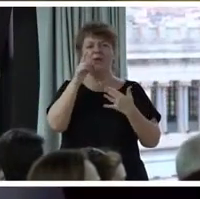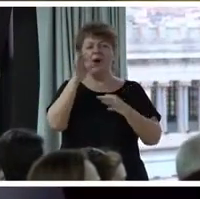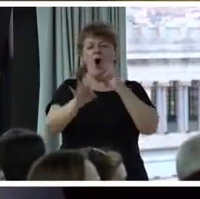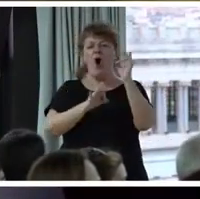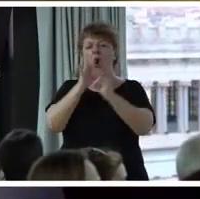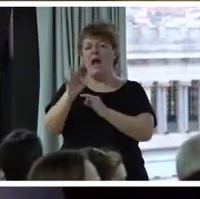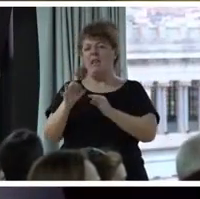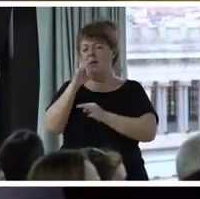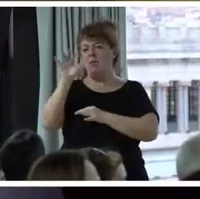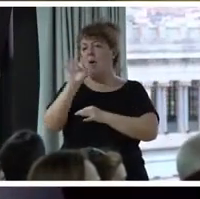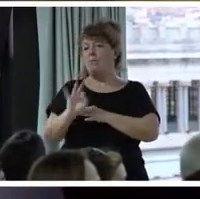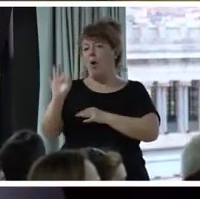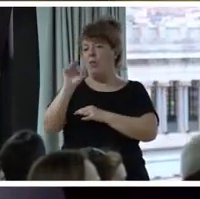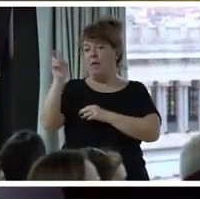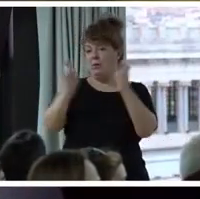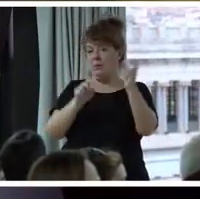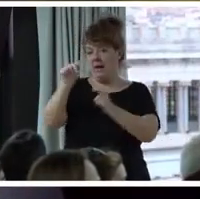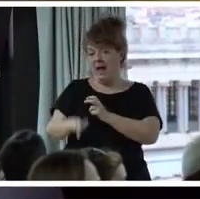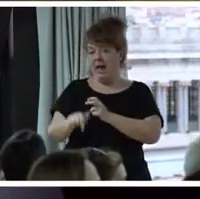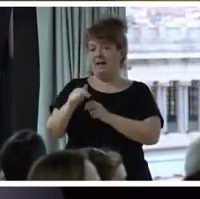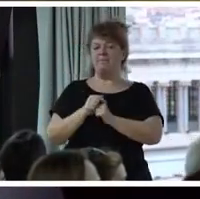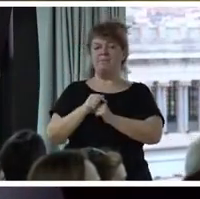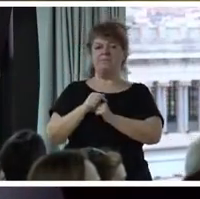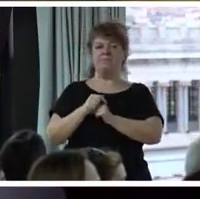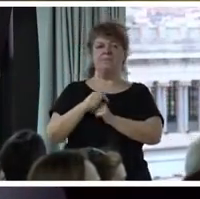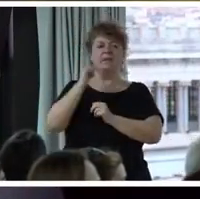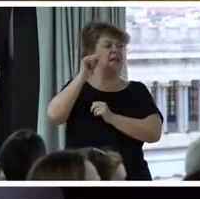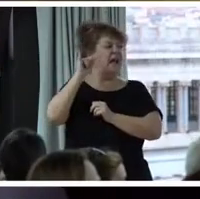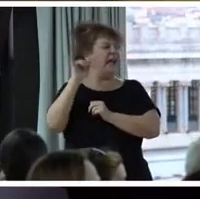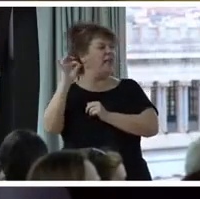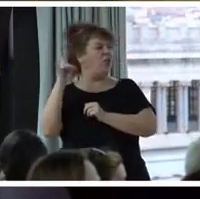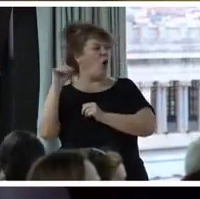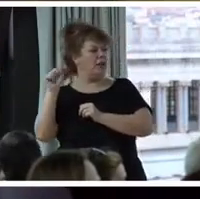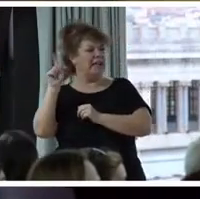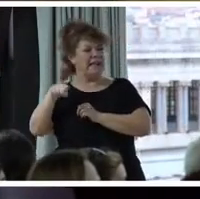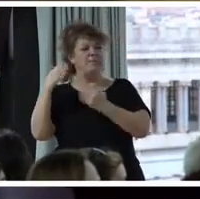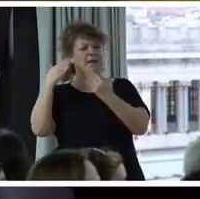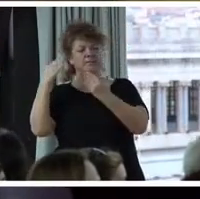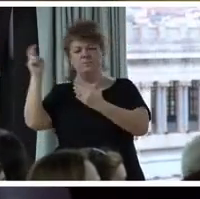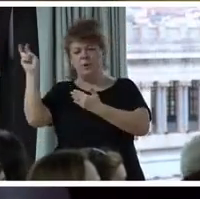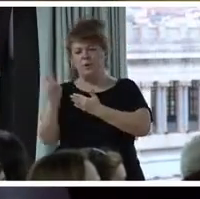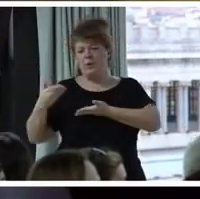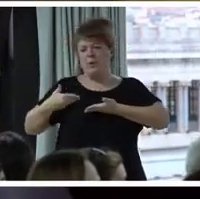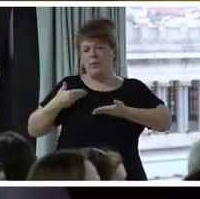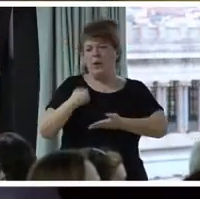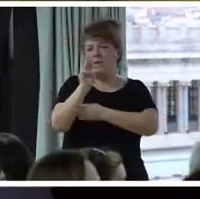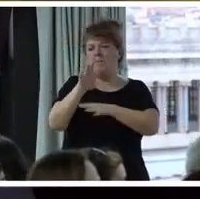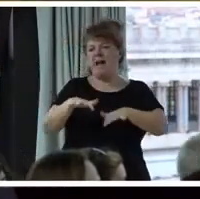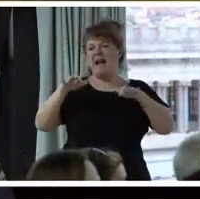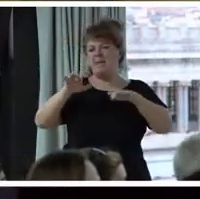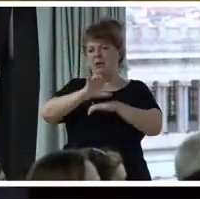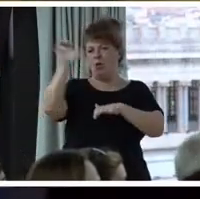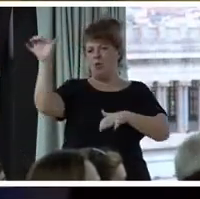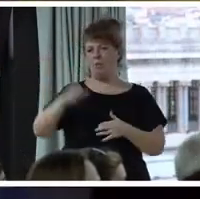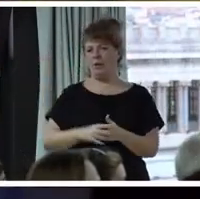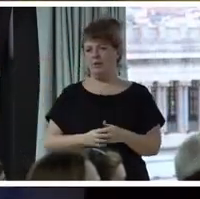organizar este evento y a la miembro del parlamento europeo y doya vilanueva por haberme invitado